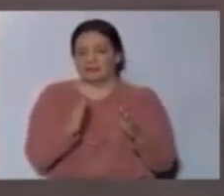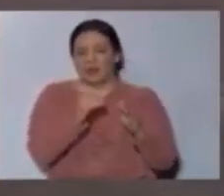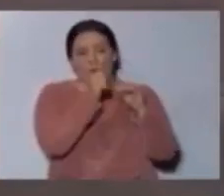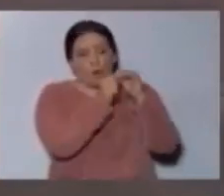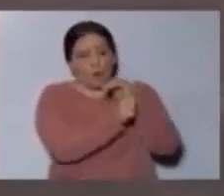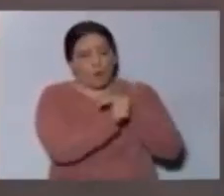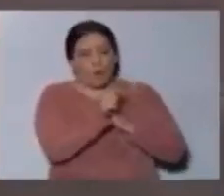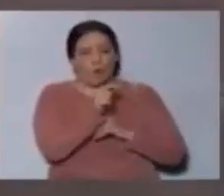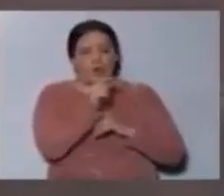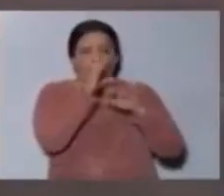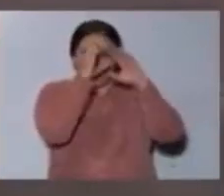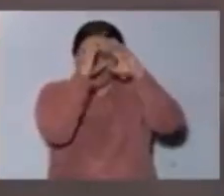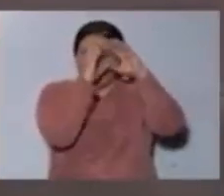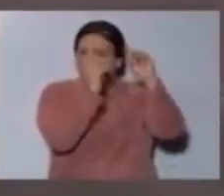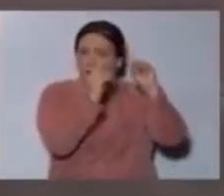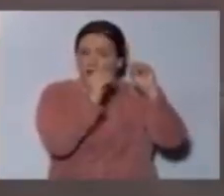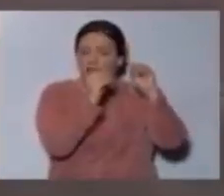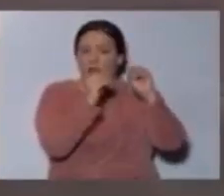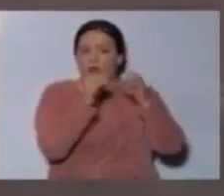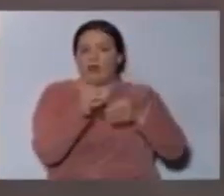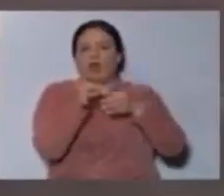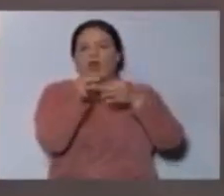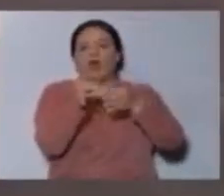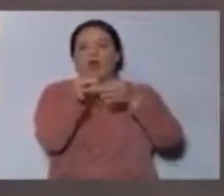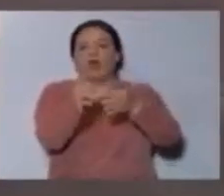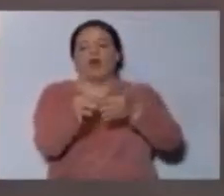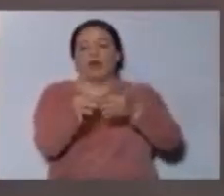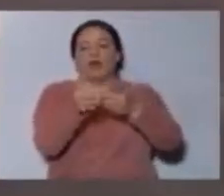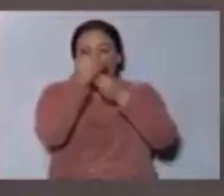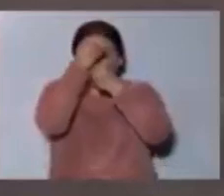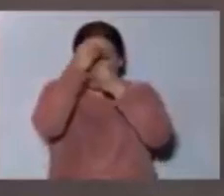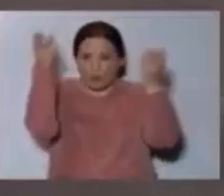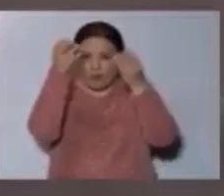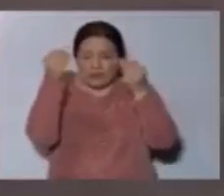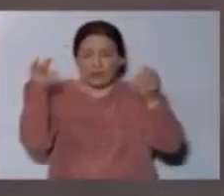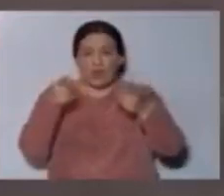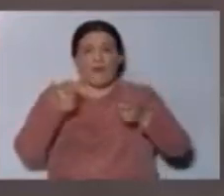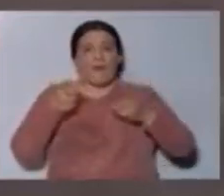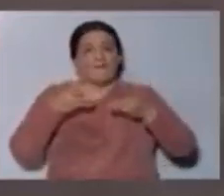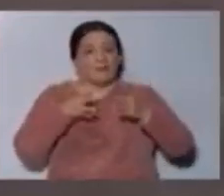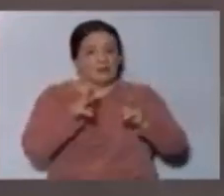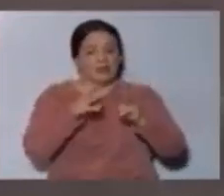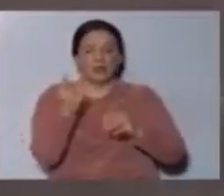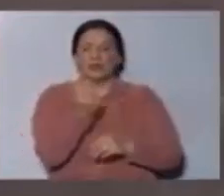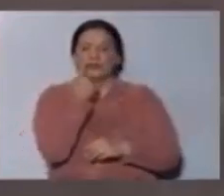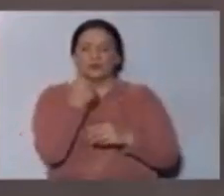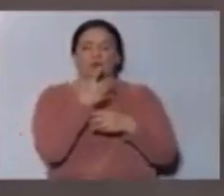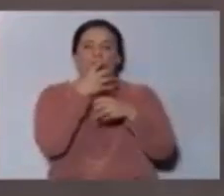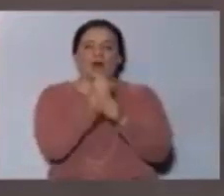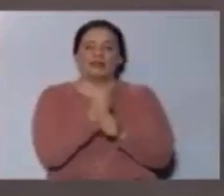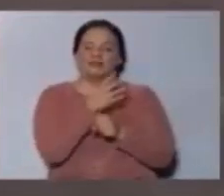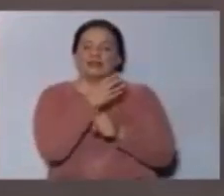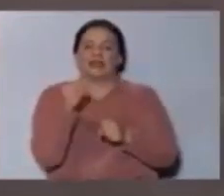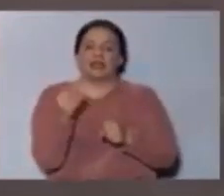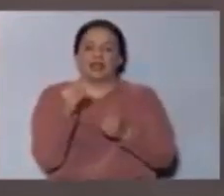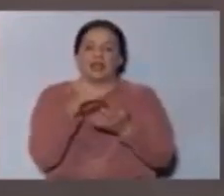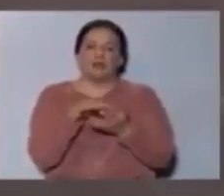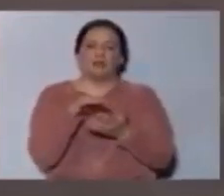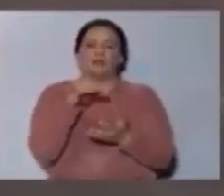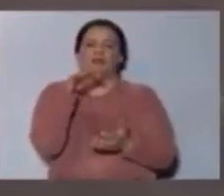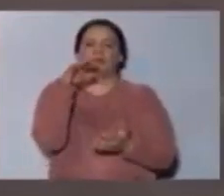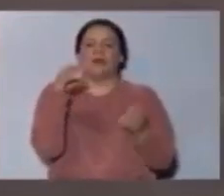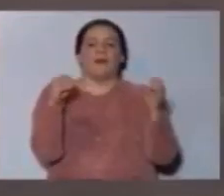la información, alargar los anuncios de medidas, solo hacen que crezca la